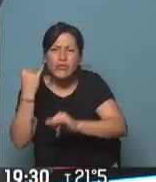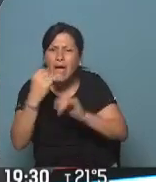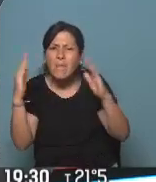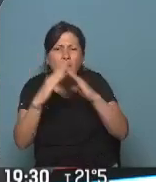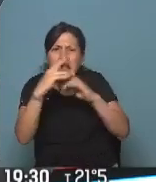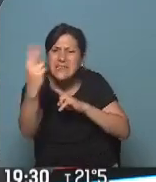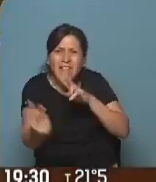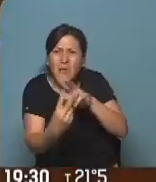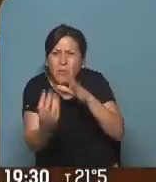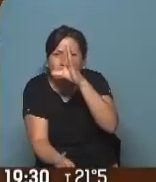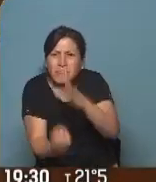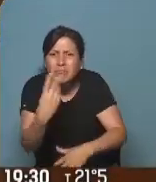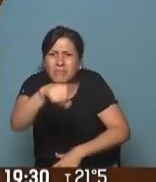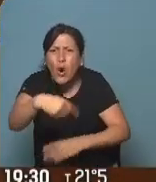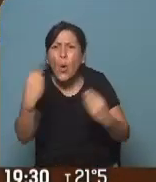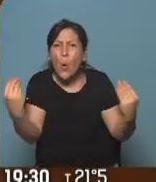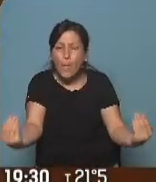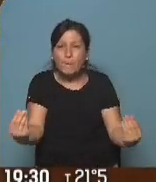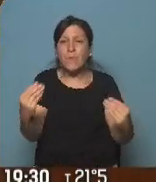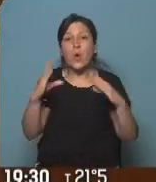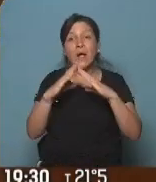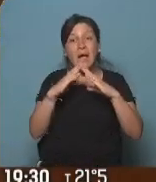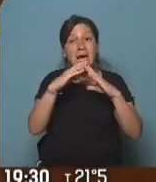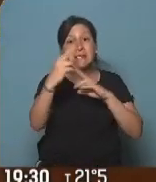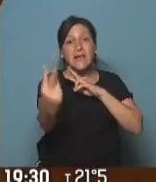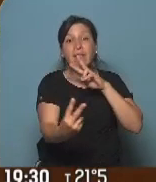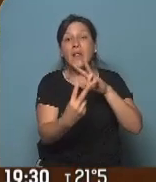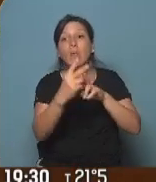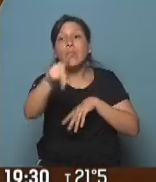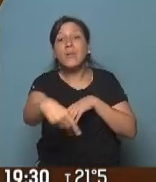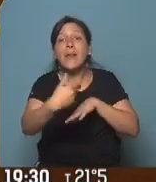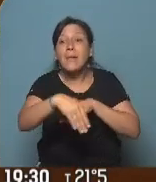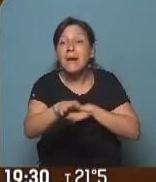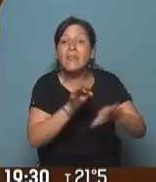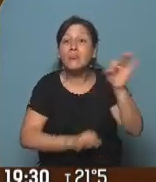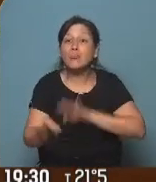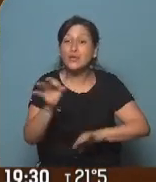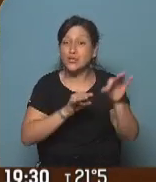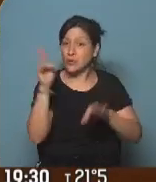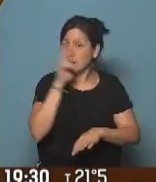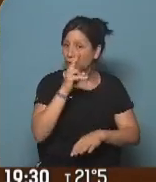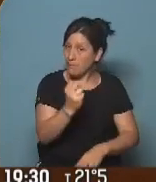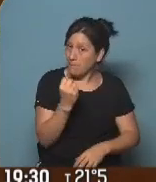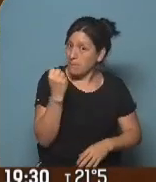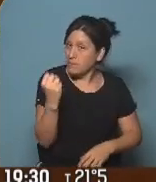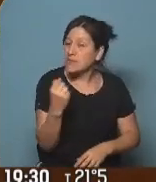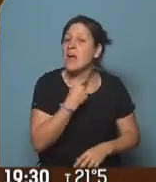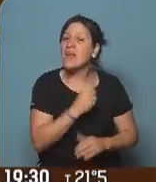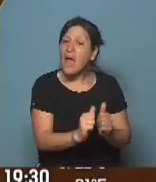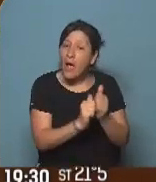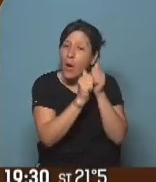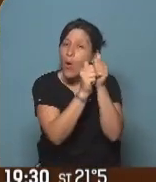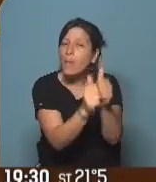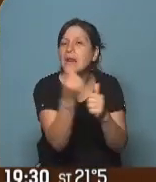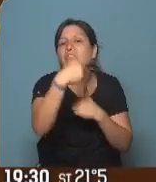cómo surgió la casa de encuentro la casa del encuentro nació como un proyecto feminista de acompañamiento hacia las mujeres en